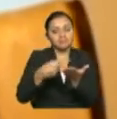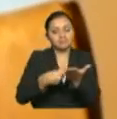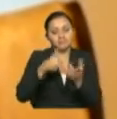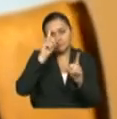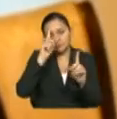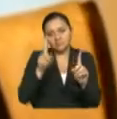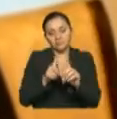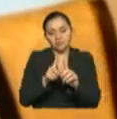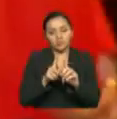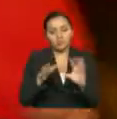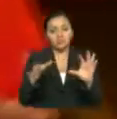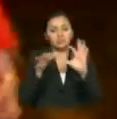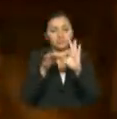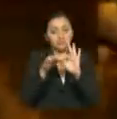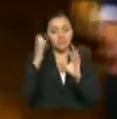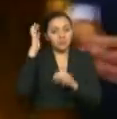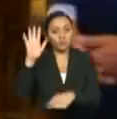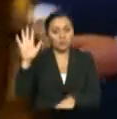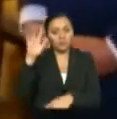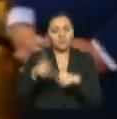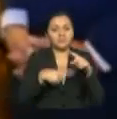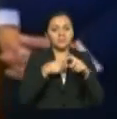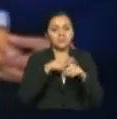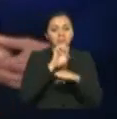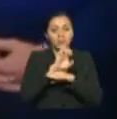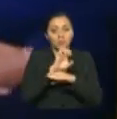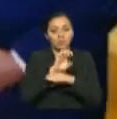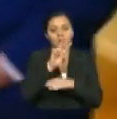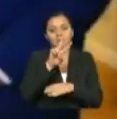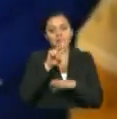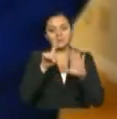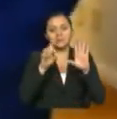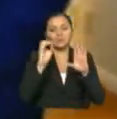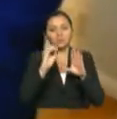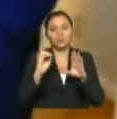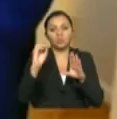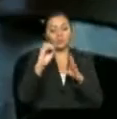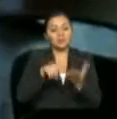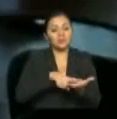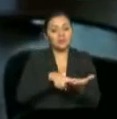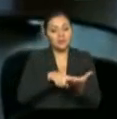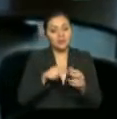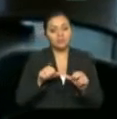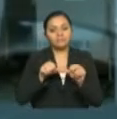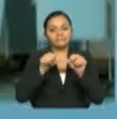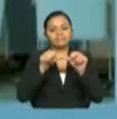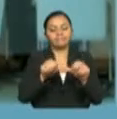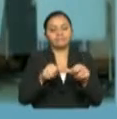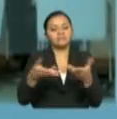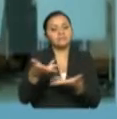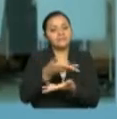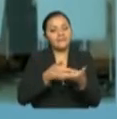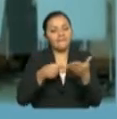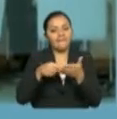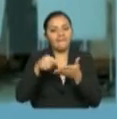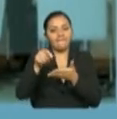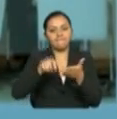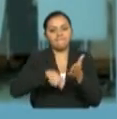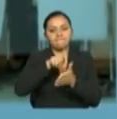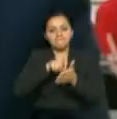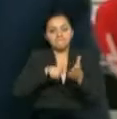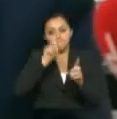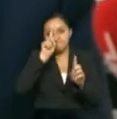comercial multipartes con Ecuador que el 26 de octubre se reunirán los embajadores permanentes del bloque para aprobar la firma del